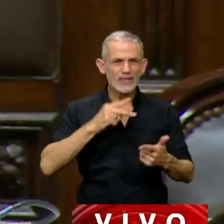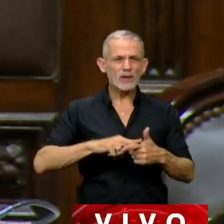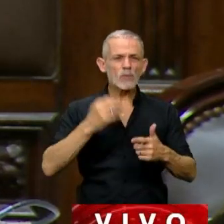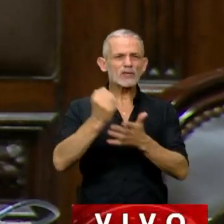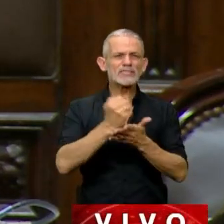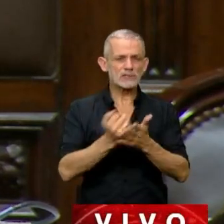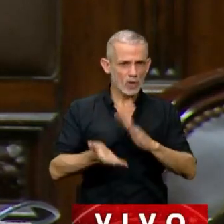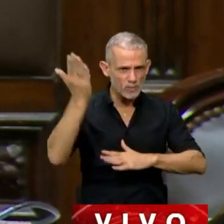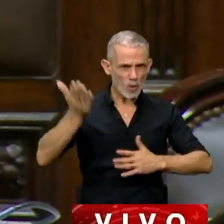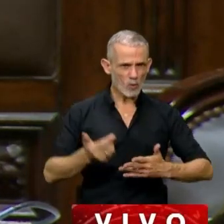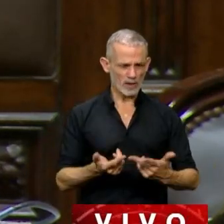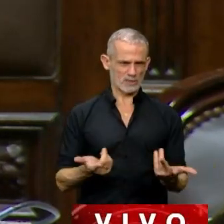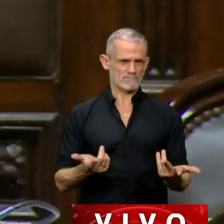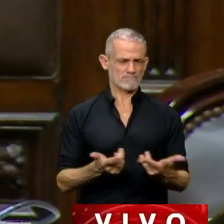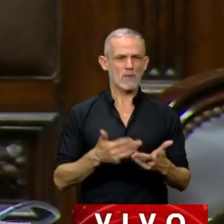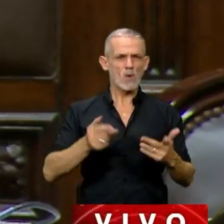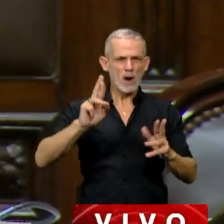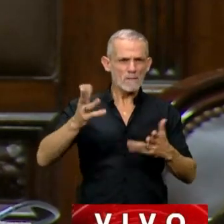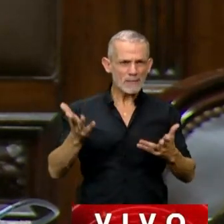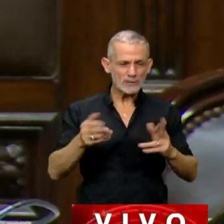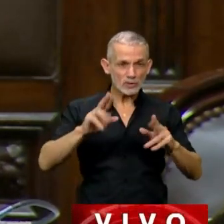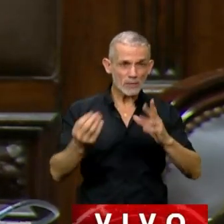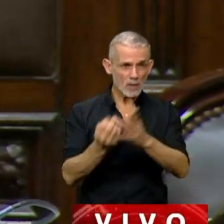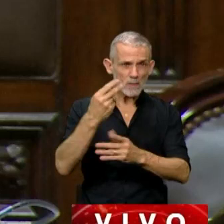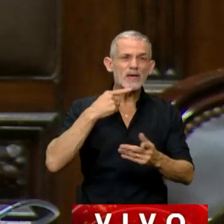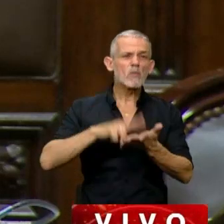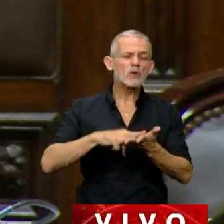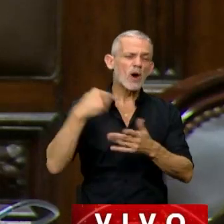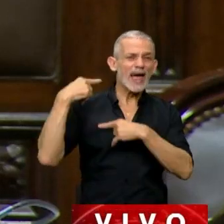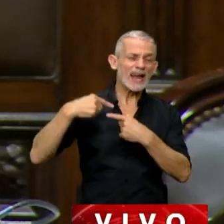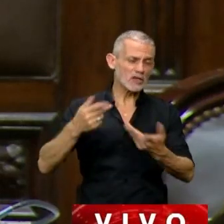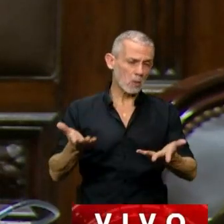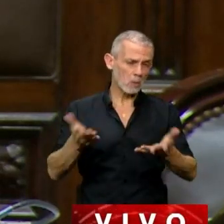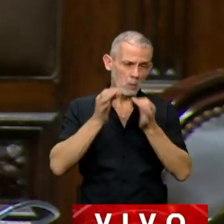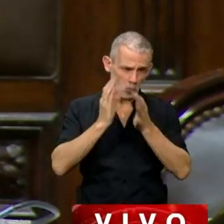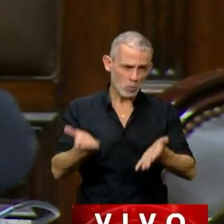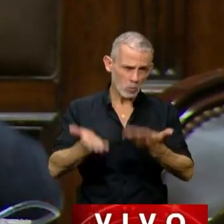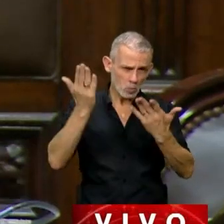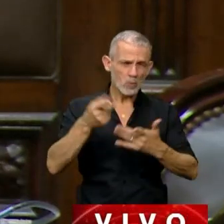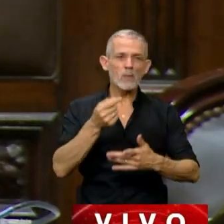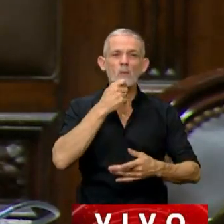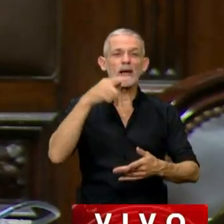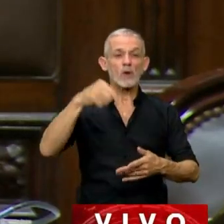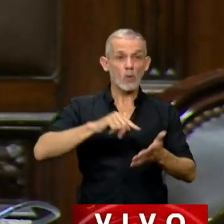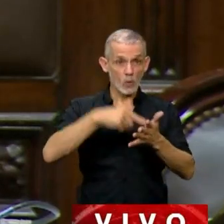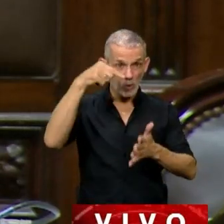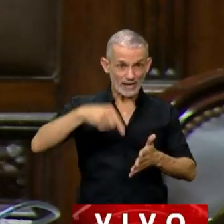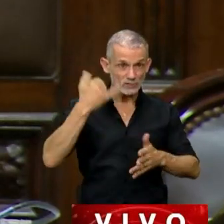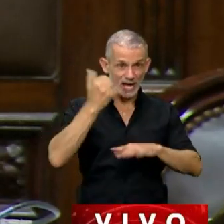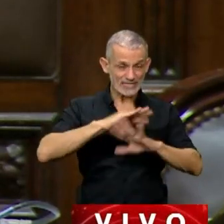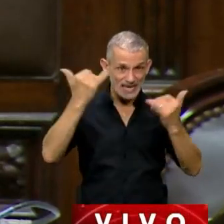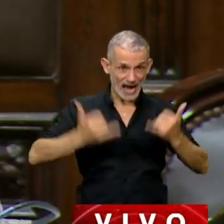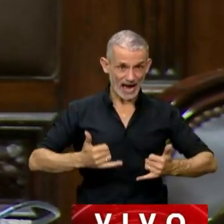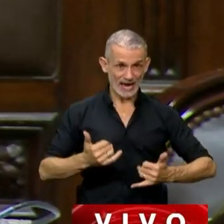los sellos, le podemos permitir que creen el impuesto a la herencia, como lo tiene la Ciudad Autónoma de